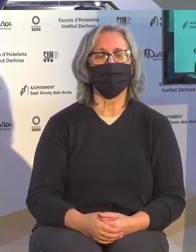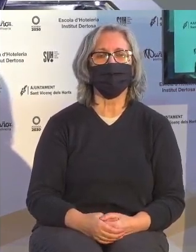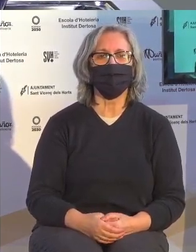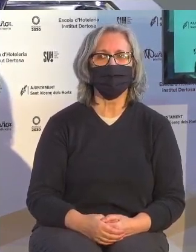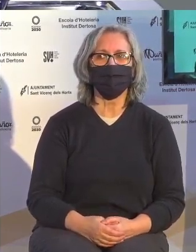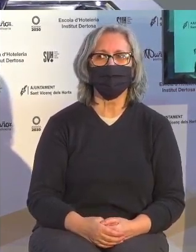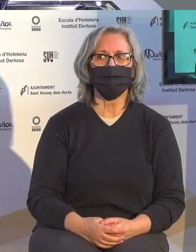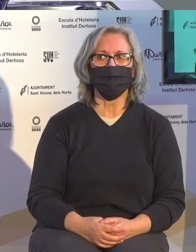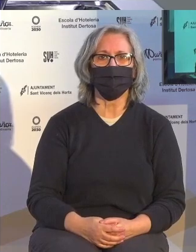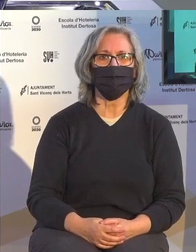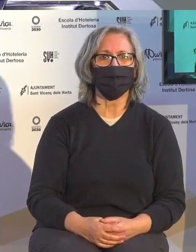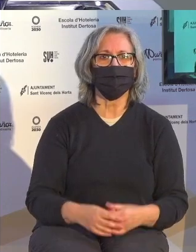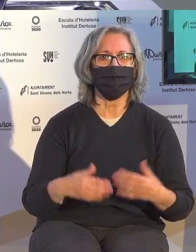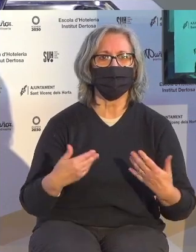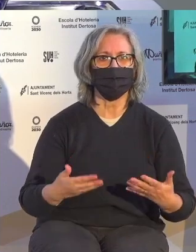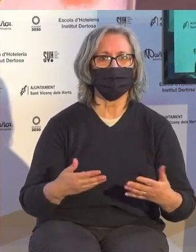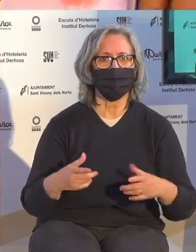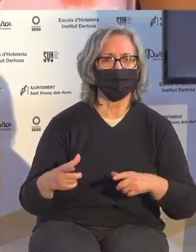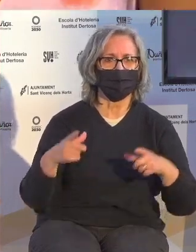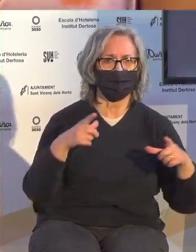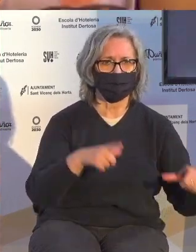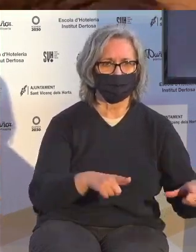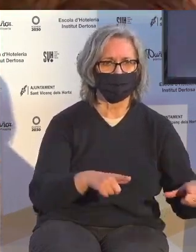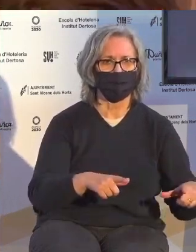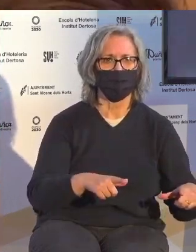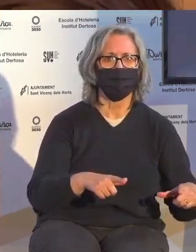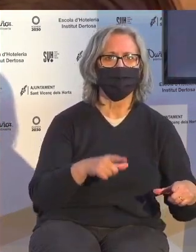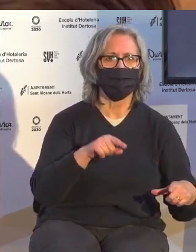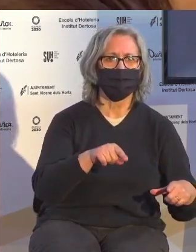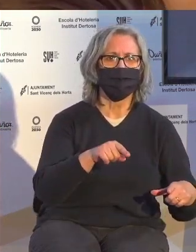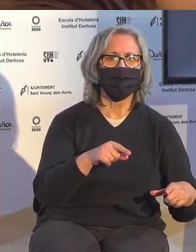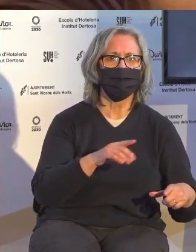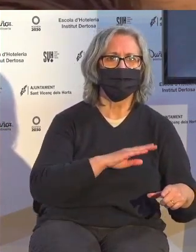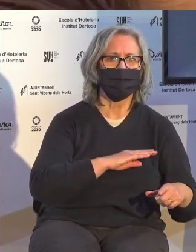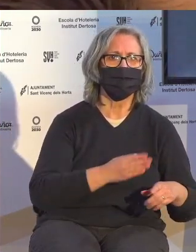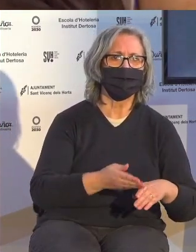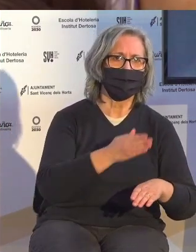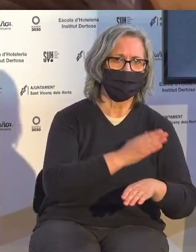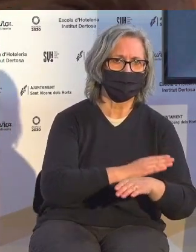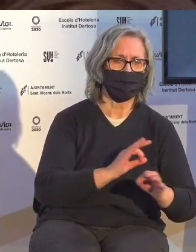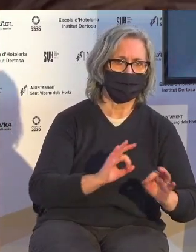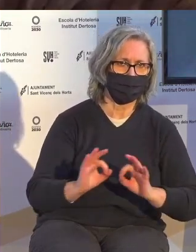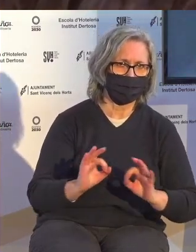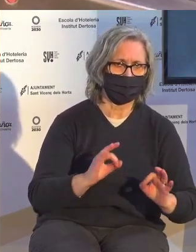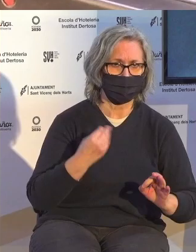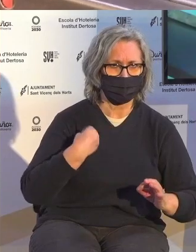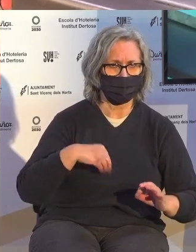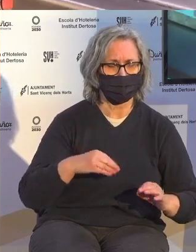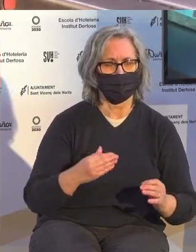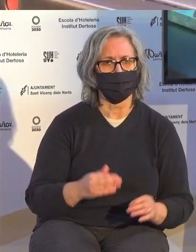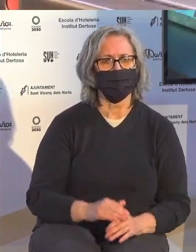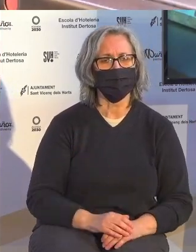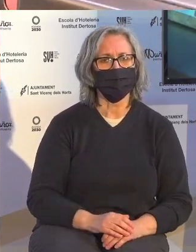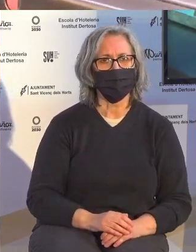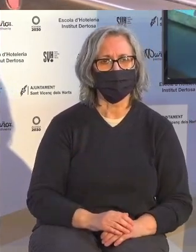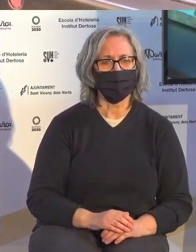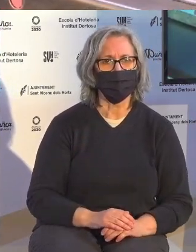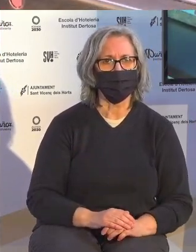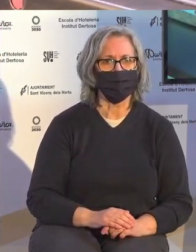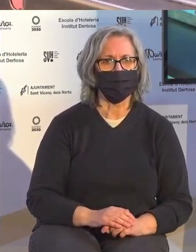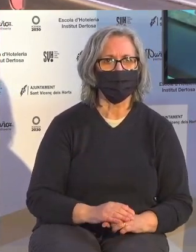el tiempo de venir podés ver como he hecho eso aquí está lo delató